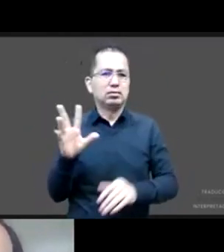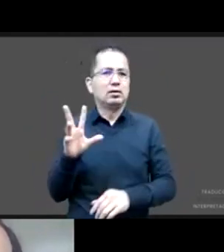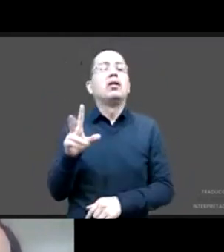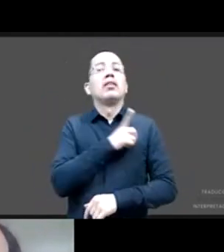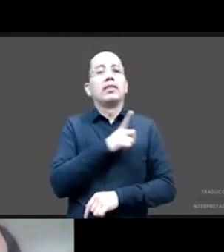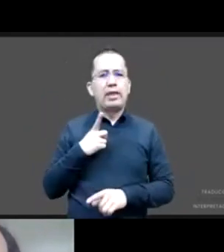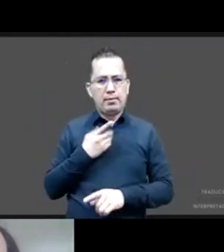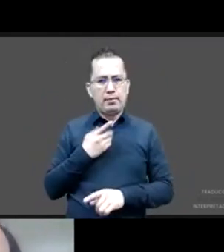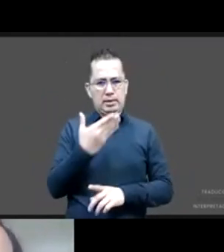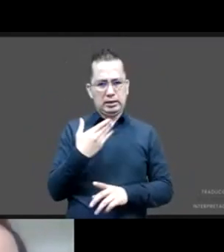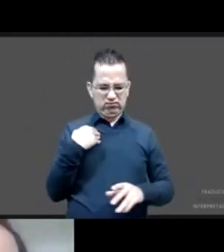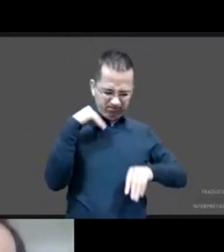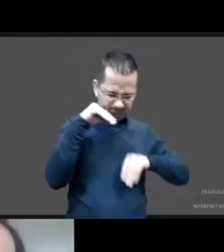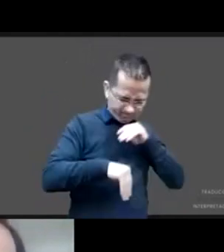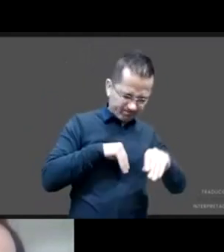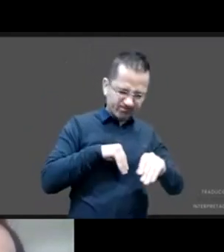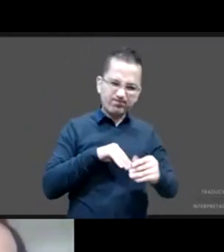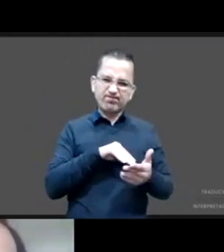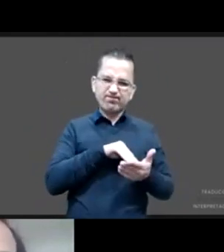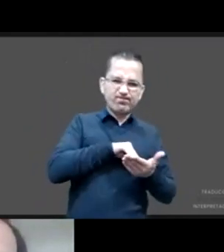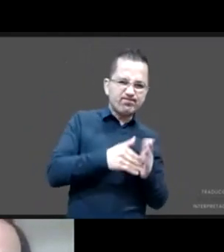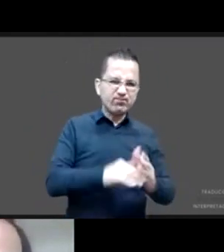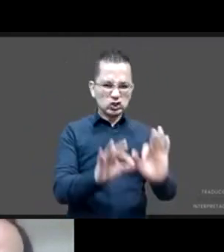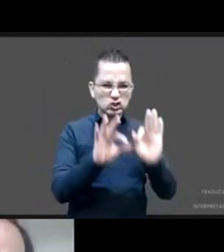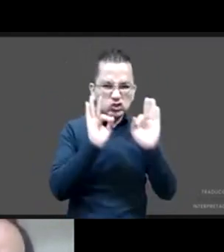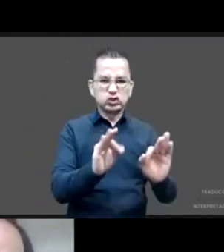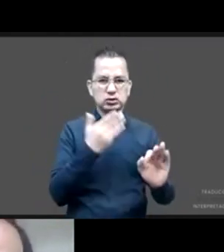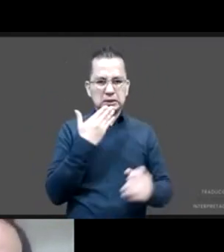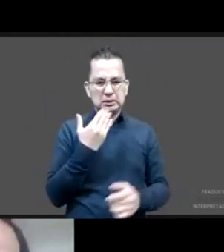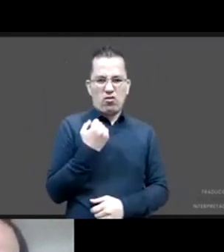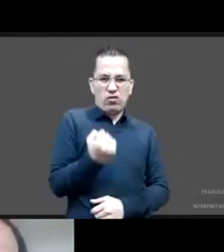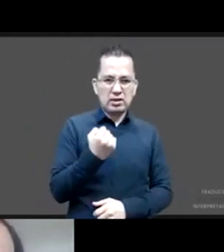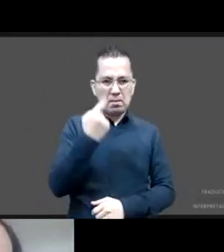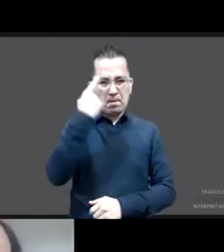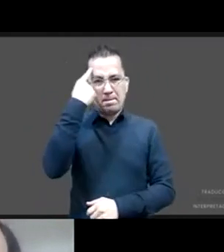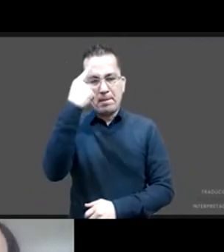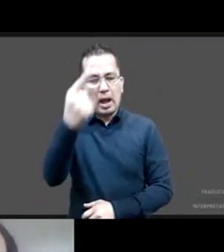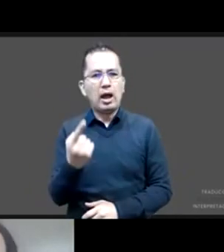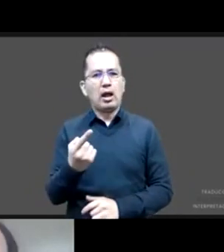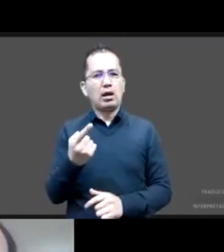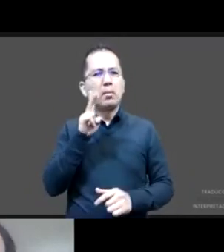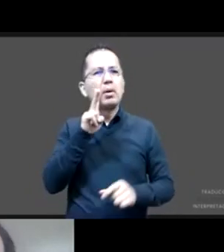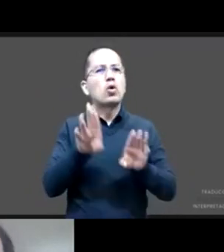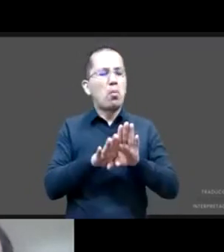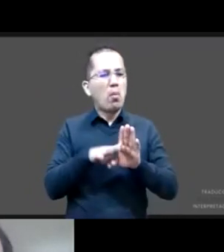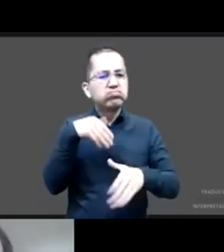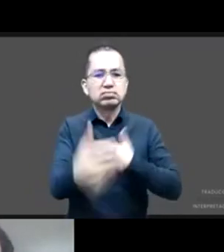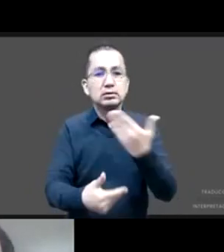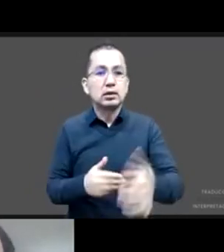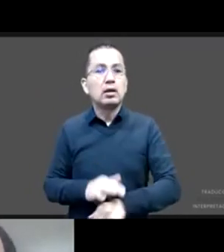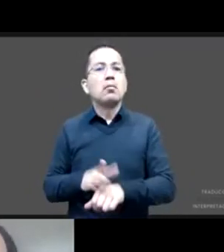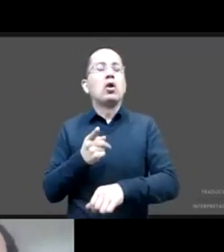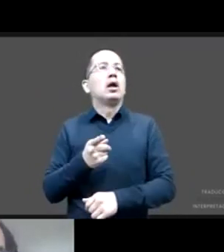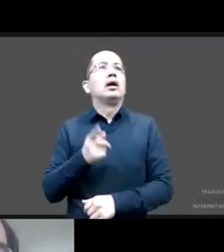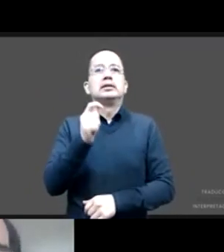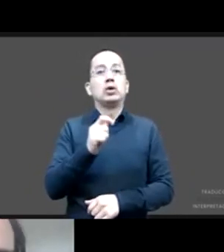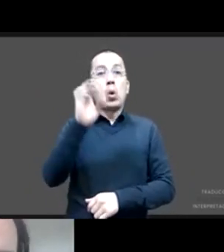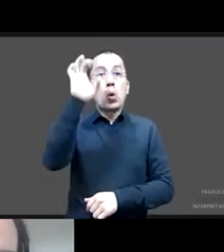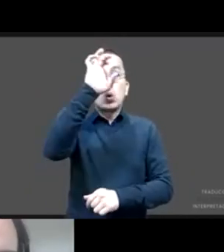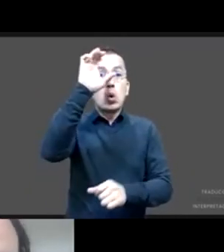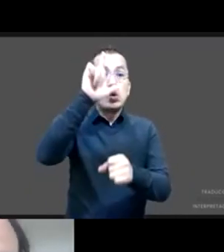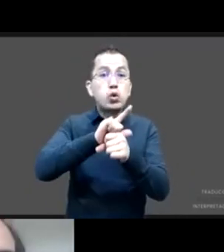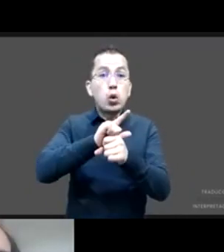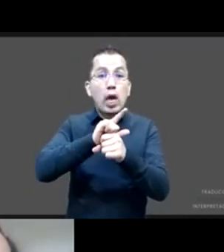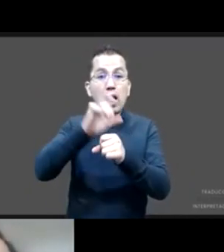entender que la cultura es lo que explica el fenómeno porque y la cultura es algo es algo muy veloz